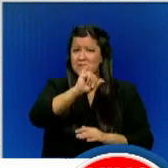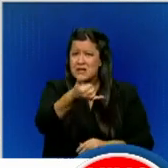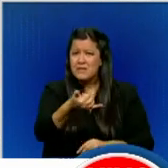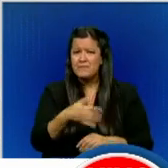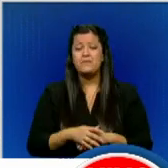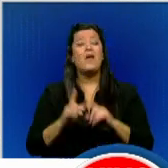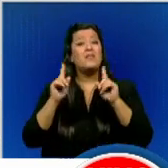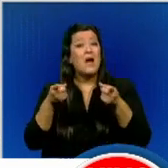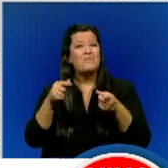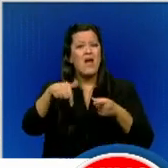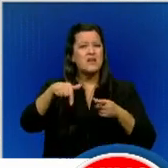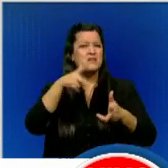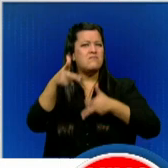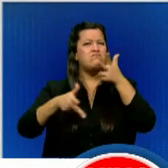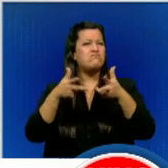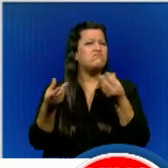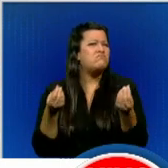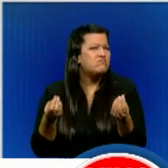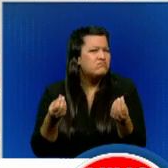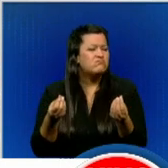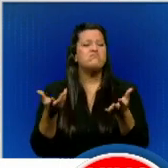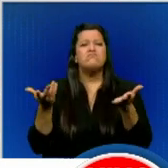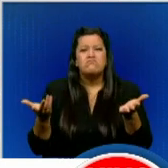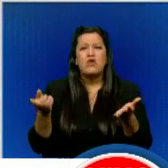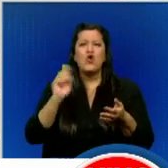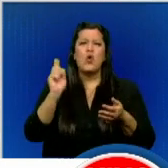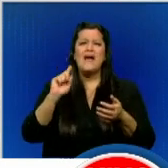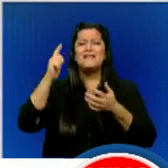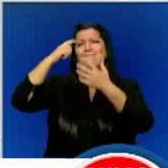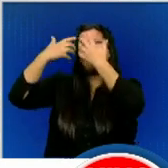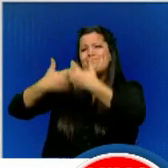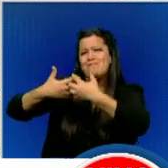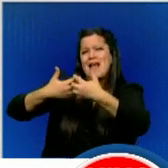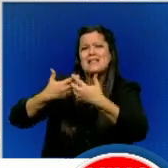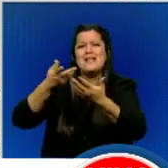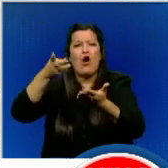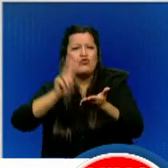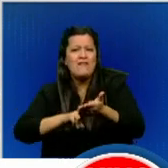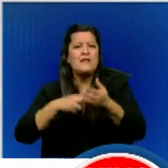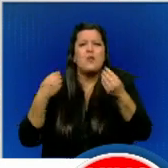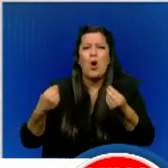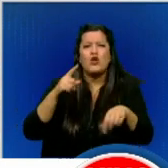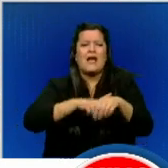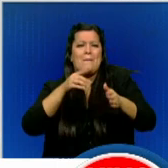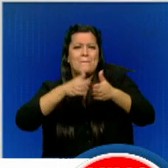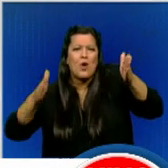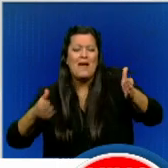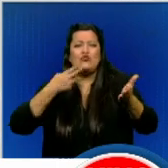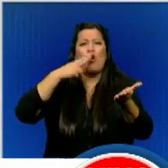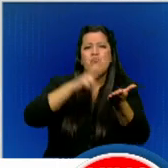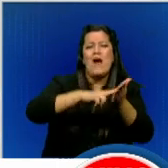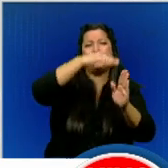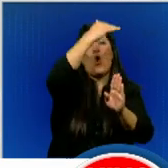esto se da en el marco no de una recapacitación después de un ciclo de baja impositiva que